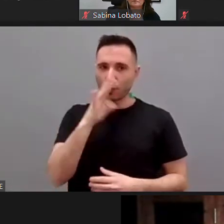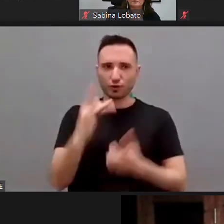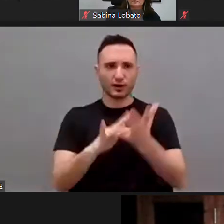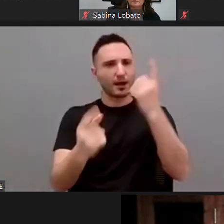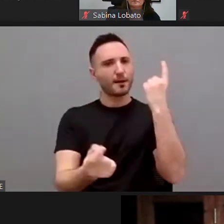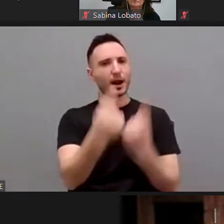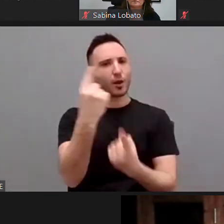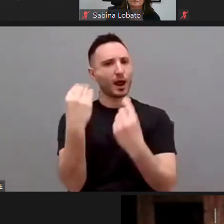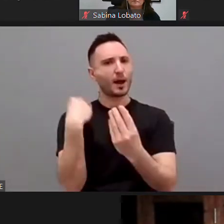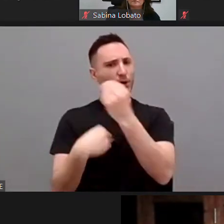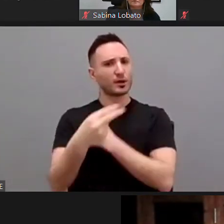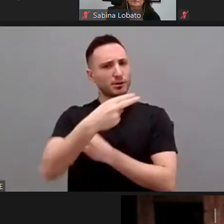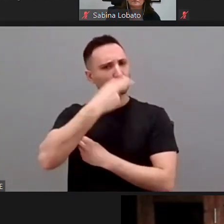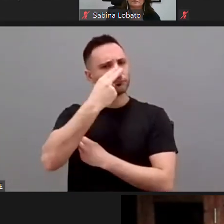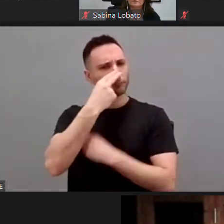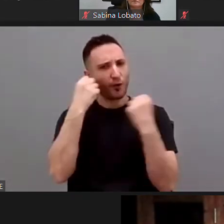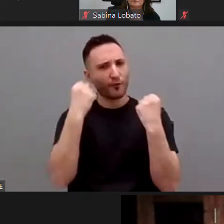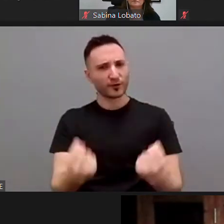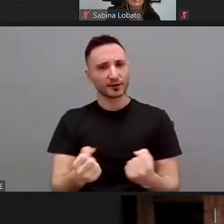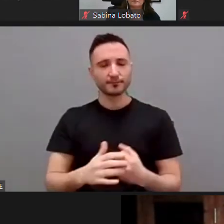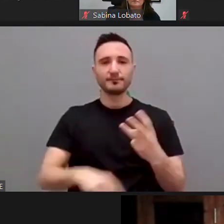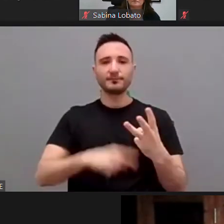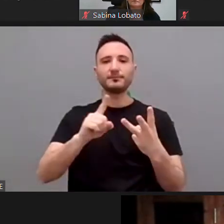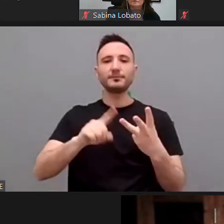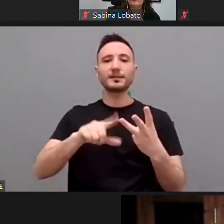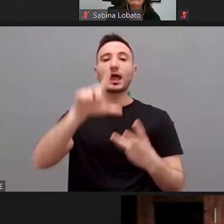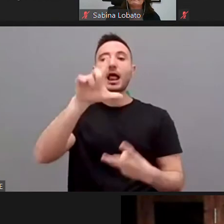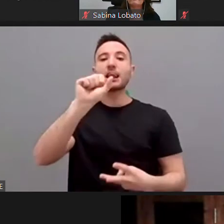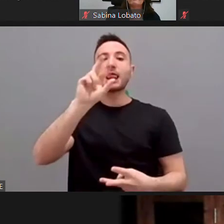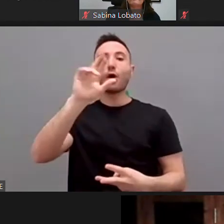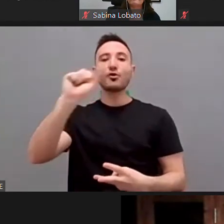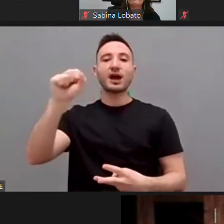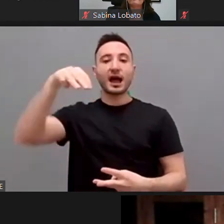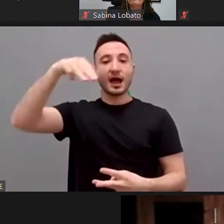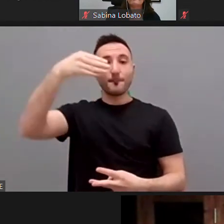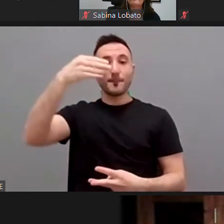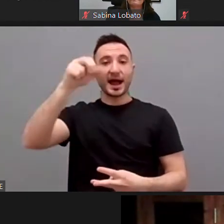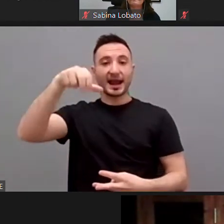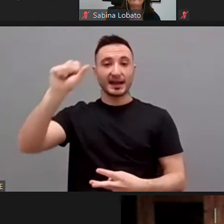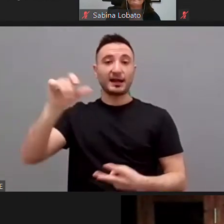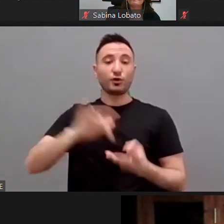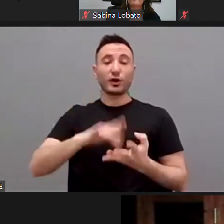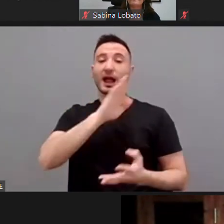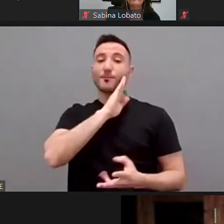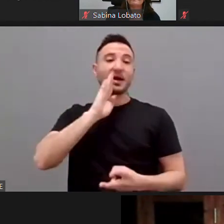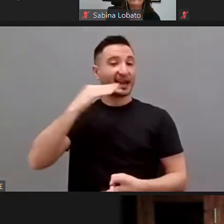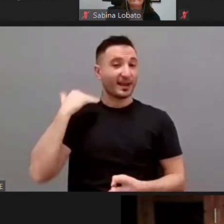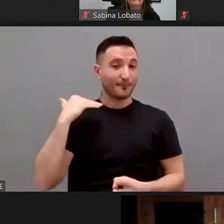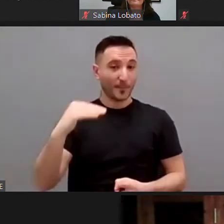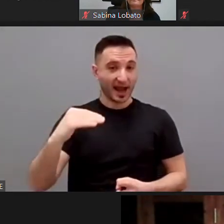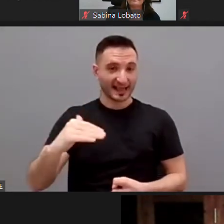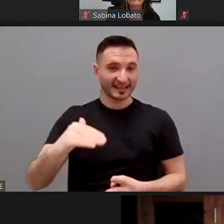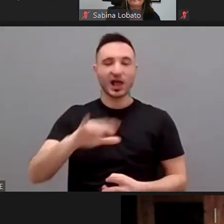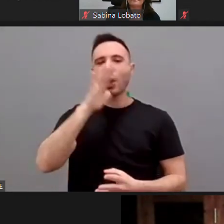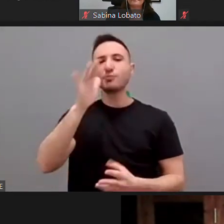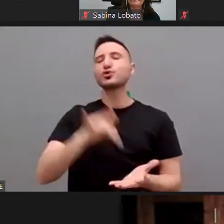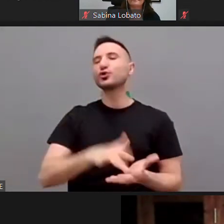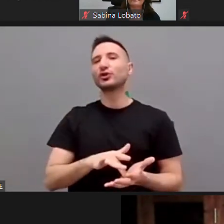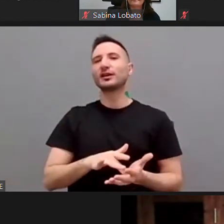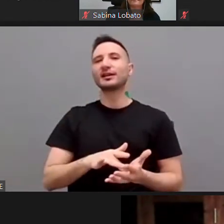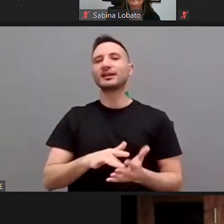Laura Baena es mala madre jefa. Malas madres se definen a sí mismo como una